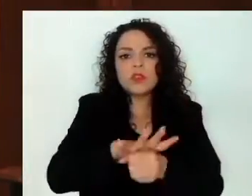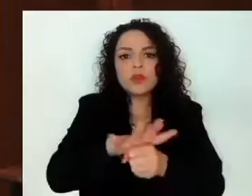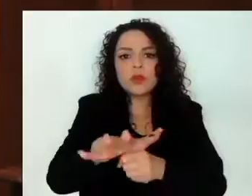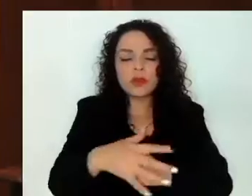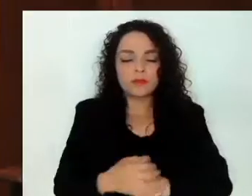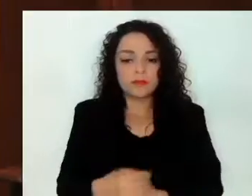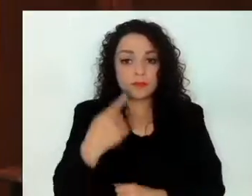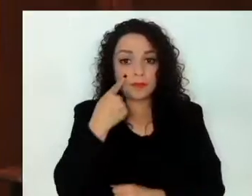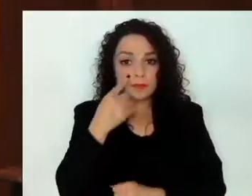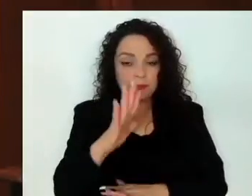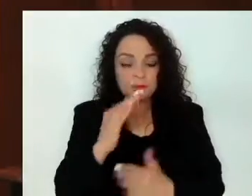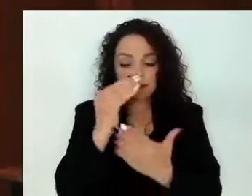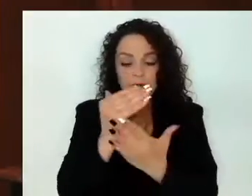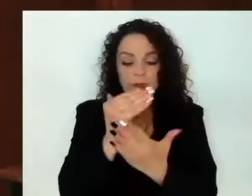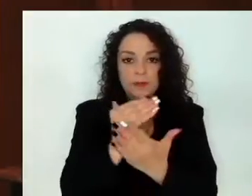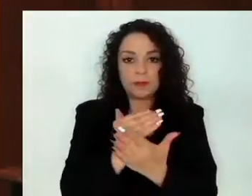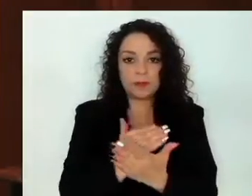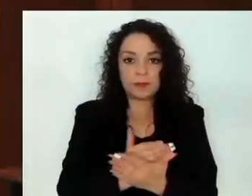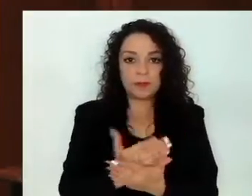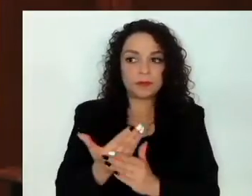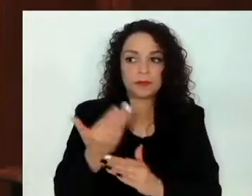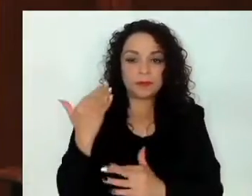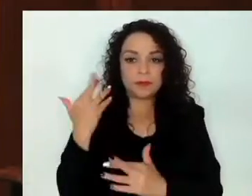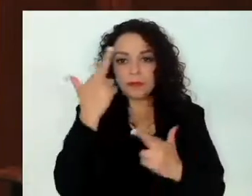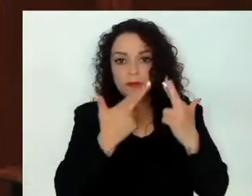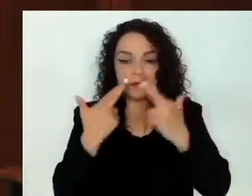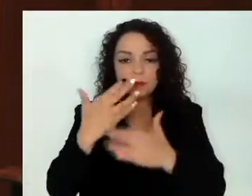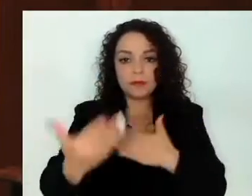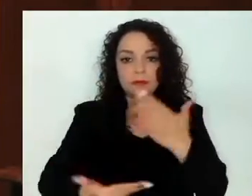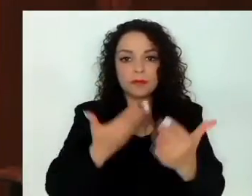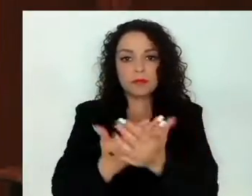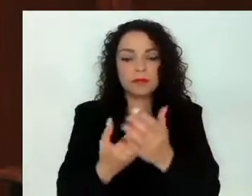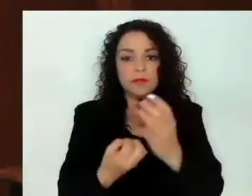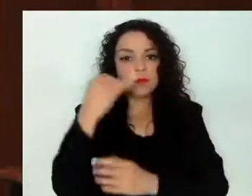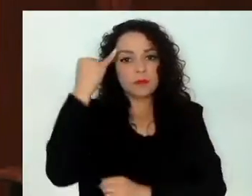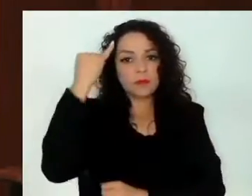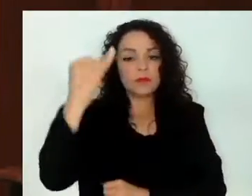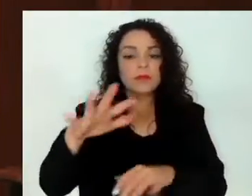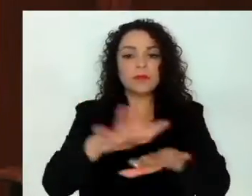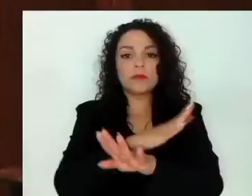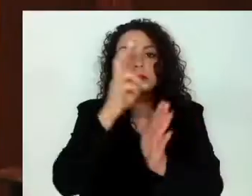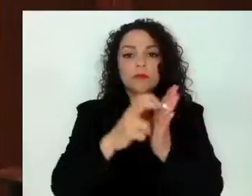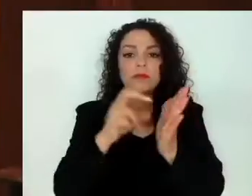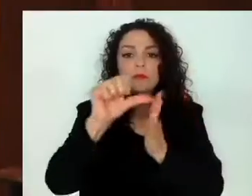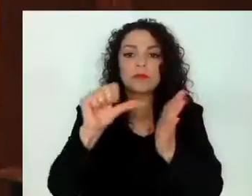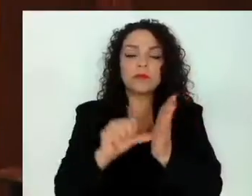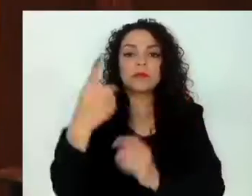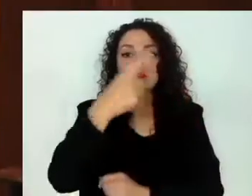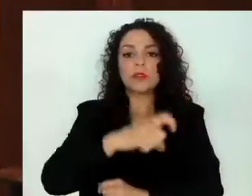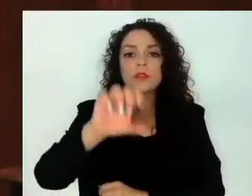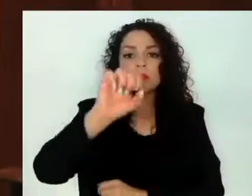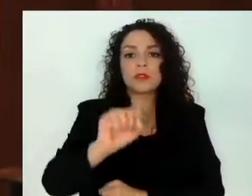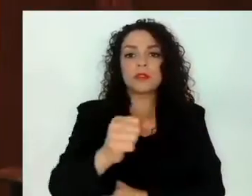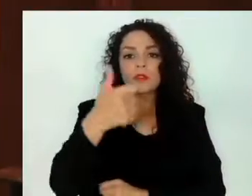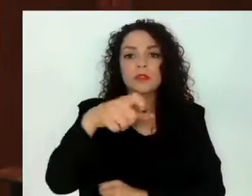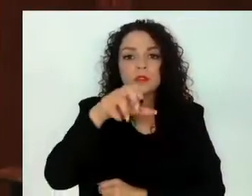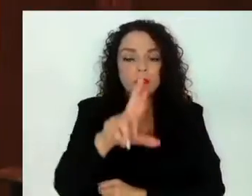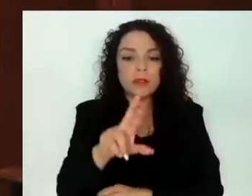Antecedentes. Iniciativa con proyecto de decreto por el que se reforma el artículo 166 ter y se adiciona el